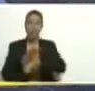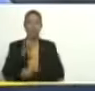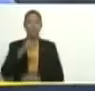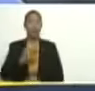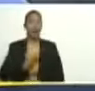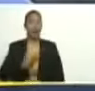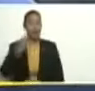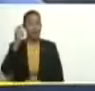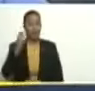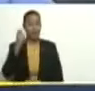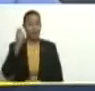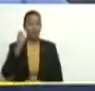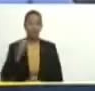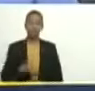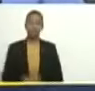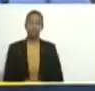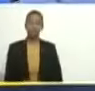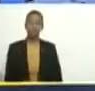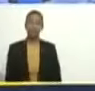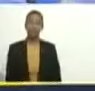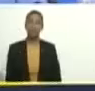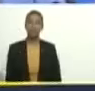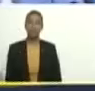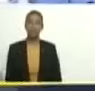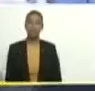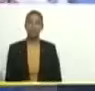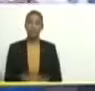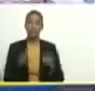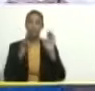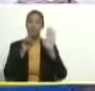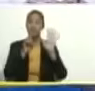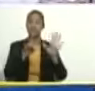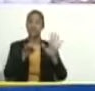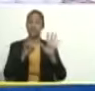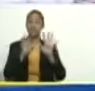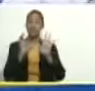alcaldes de las 60 ciudades